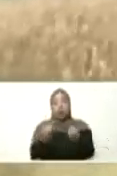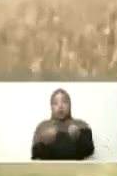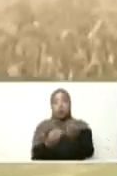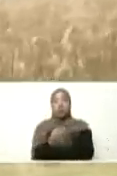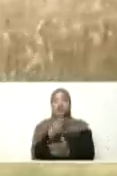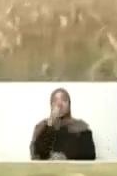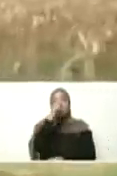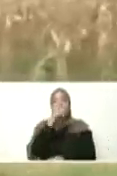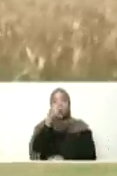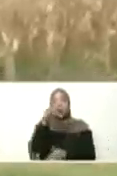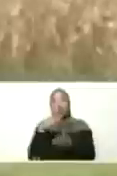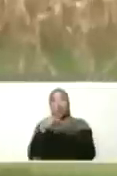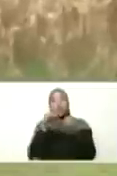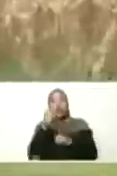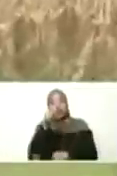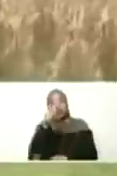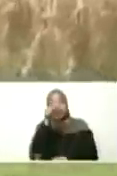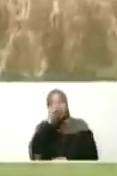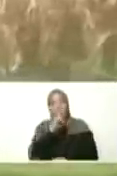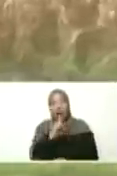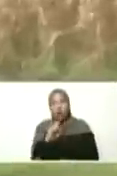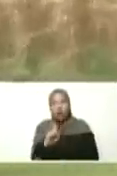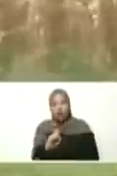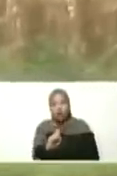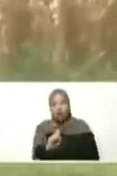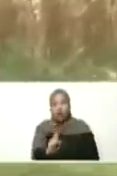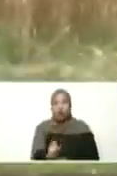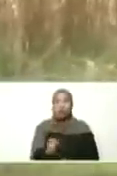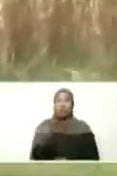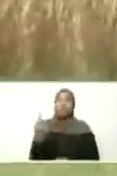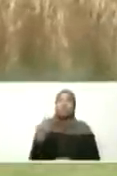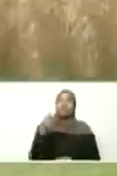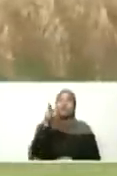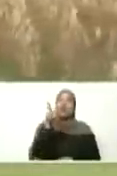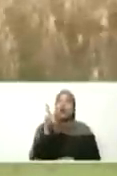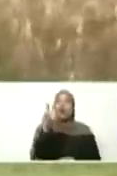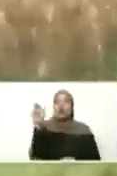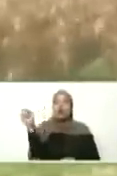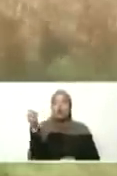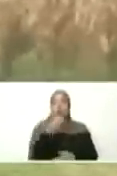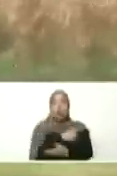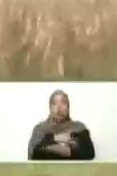año 2010, nosotros hemos producido más de 20 millones de kilos de maíz.